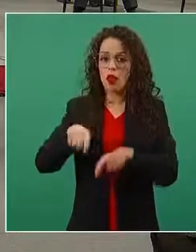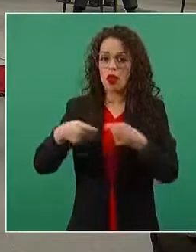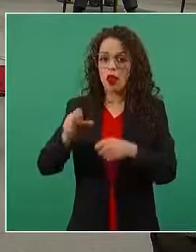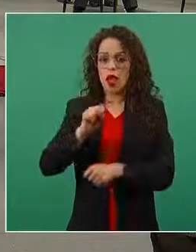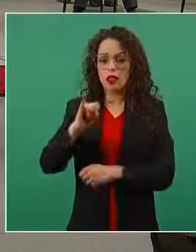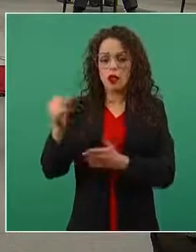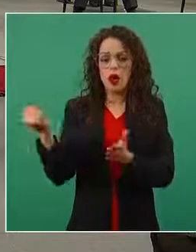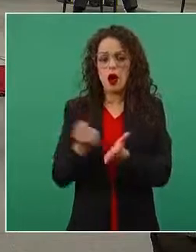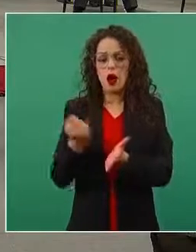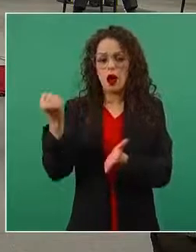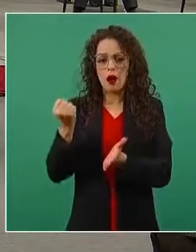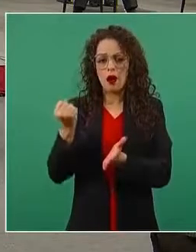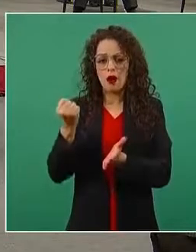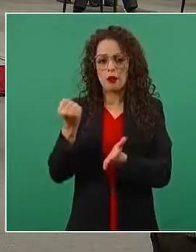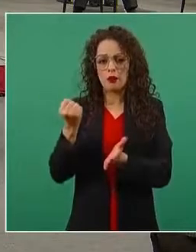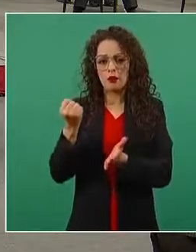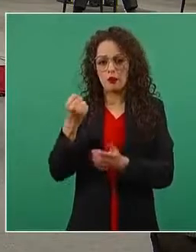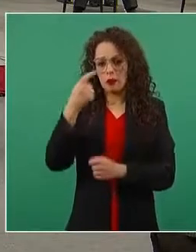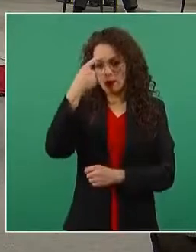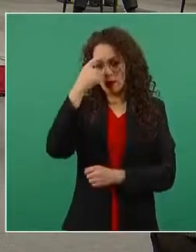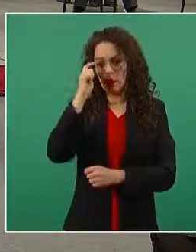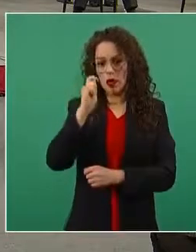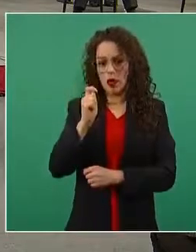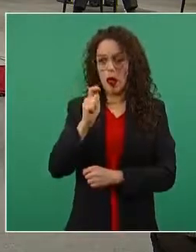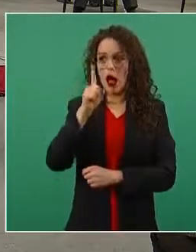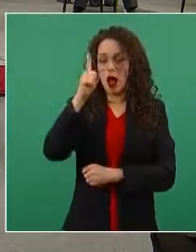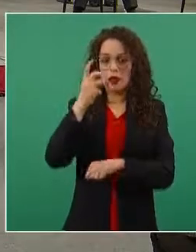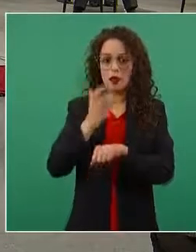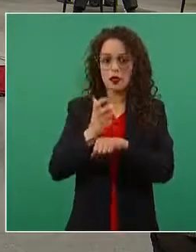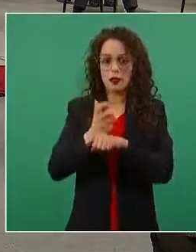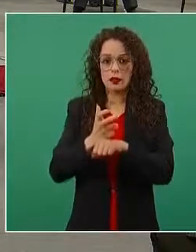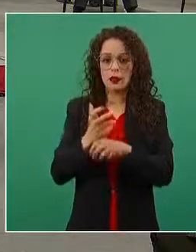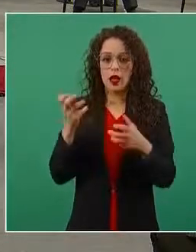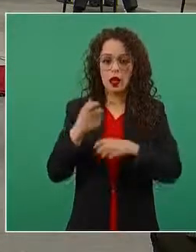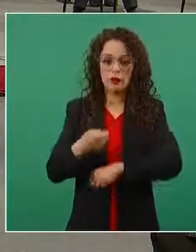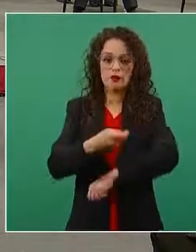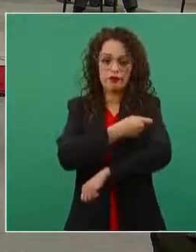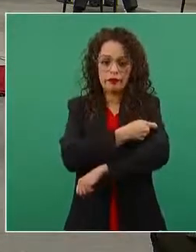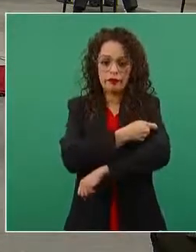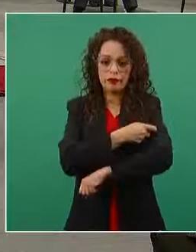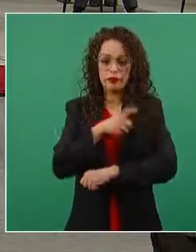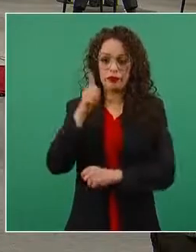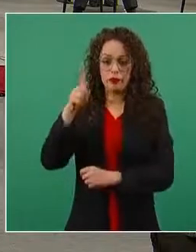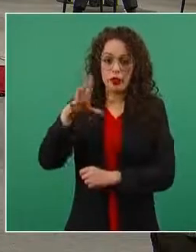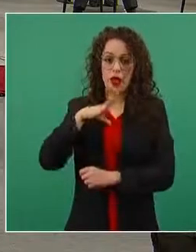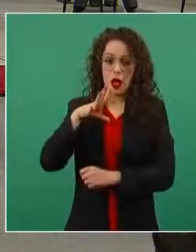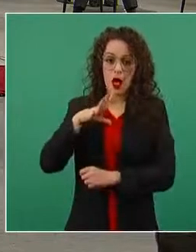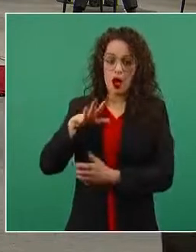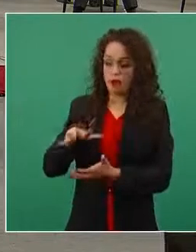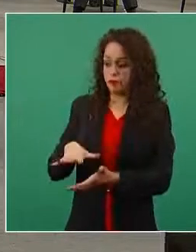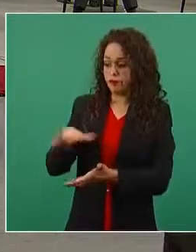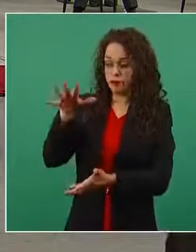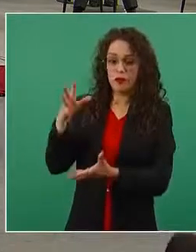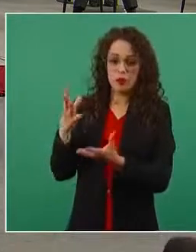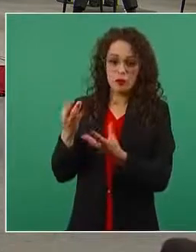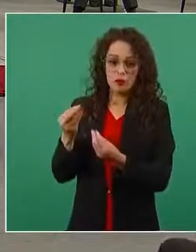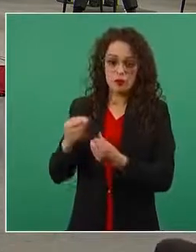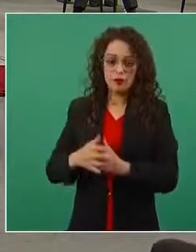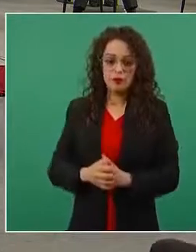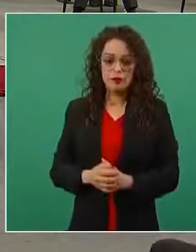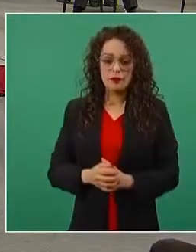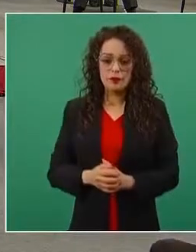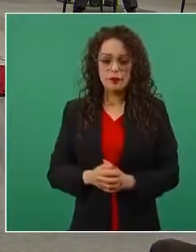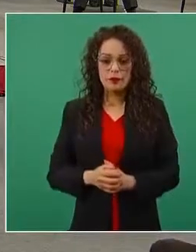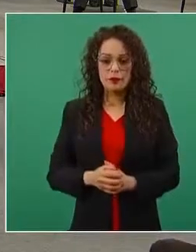para ser aplicadas en Estados Unidos y que tienen una cantidad considerable. La respuesta